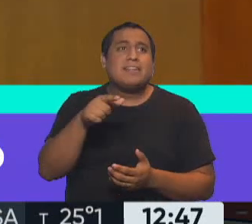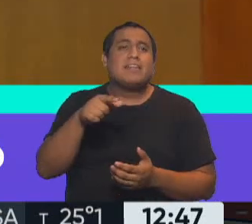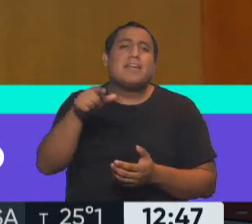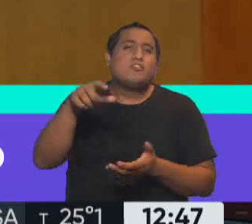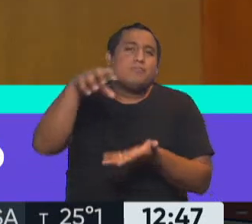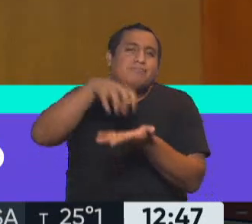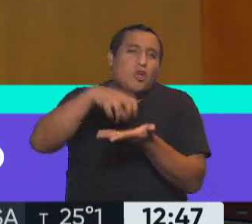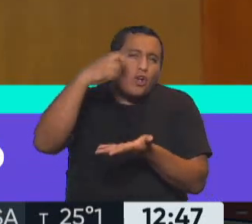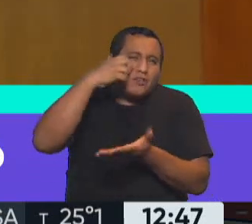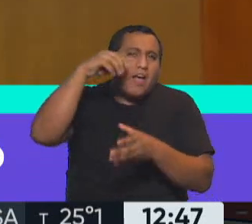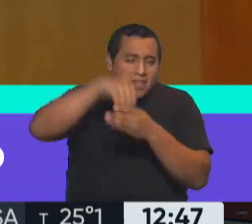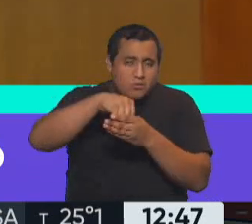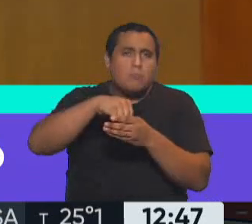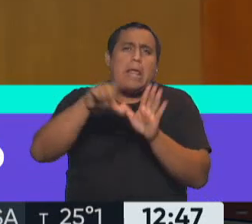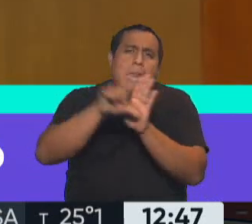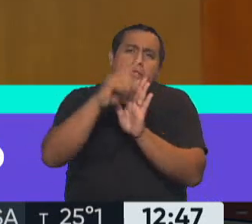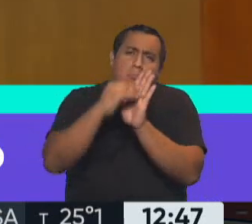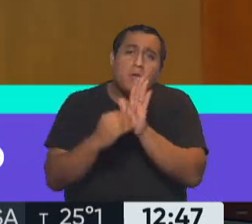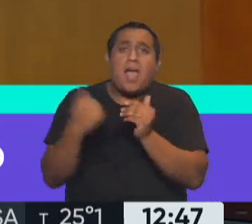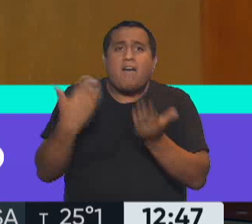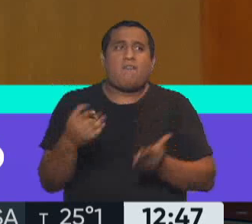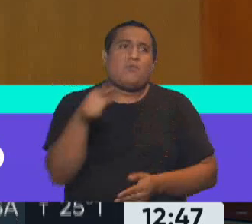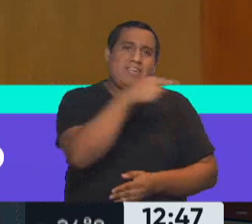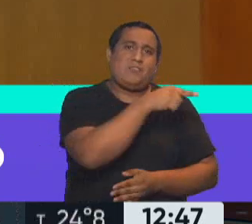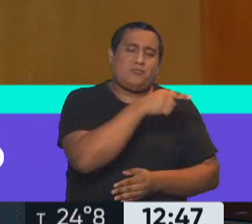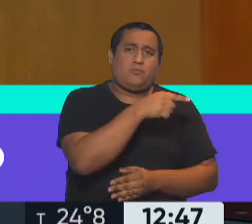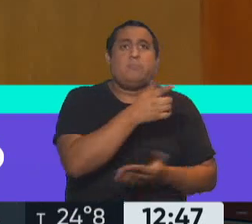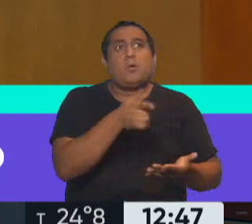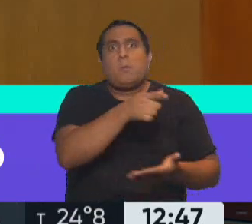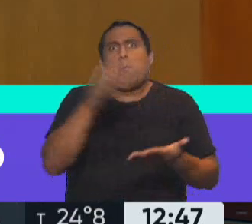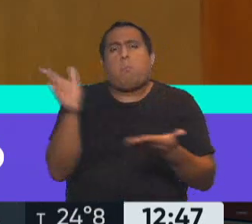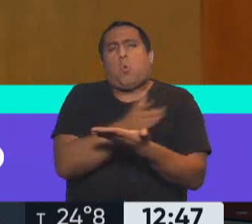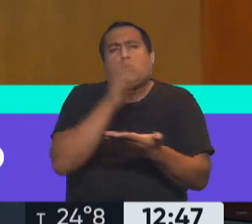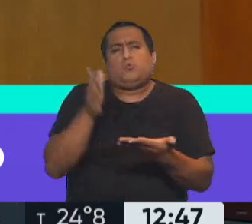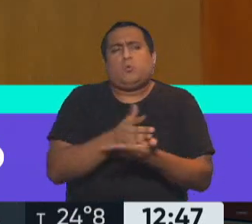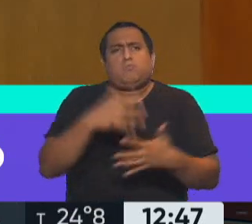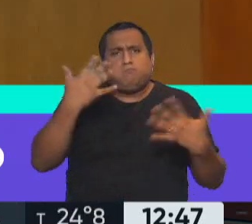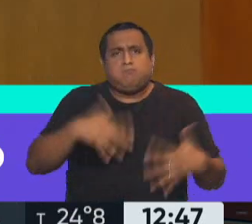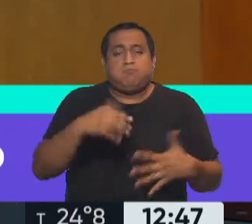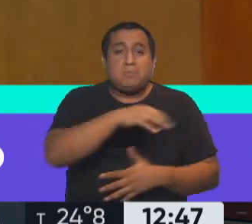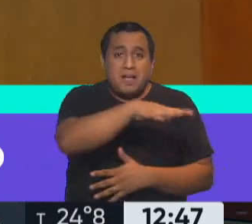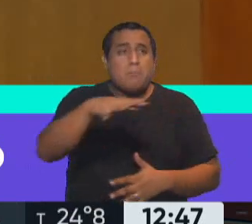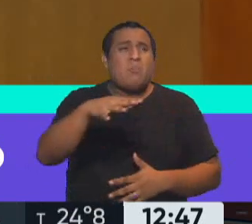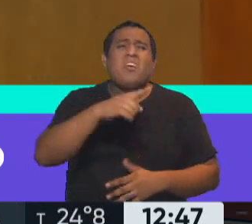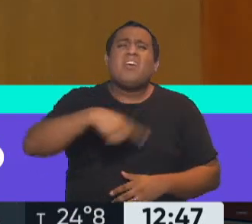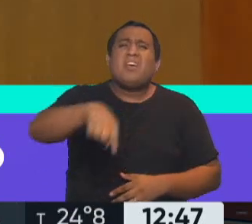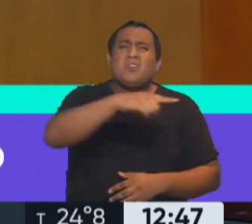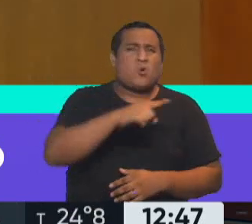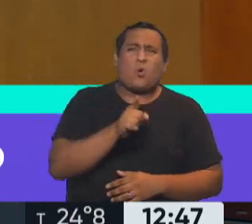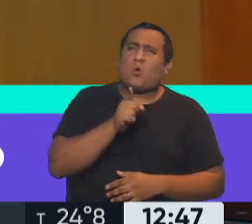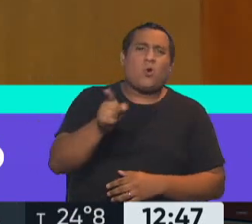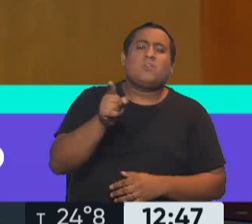para ellos, ¿no? En referencia a, bueno, claro, los grandes productores agropecuarios que históricamente, además, Raúl, han estado en contra de